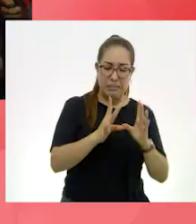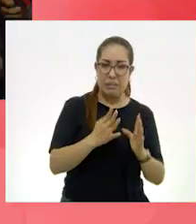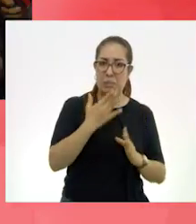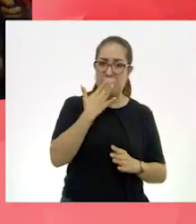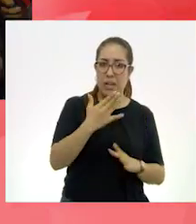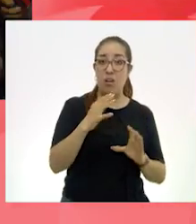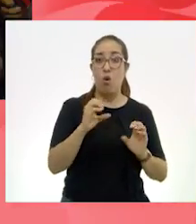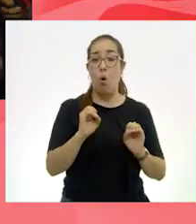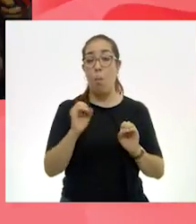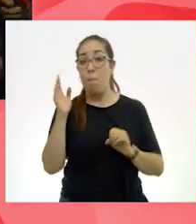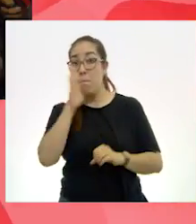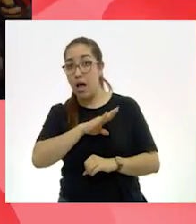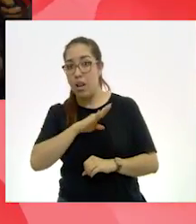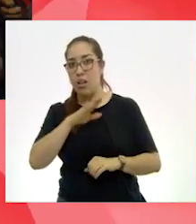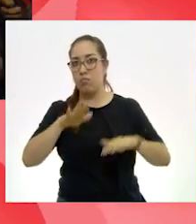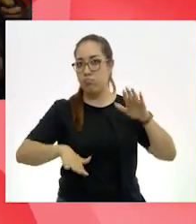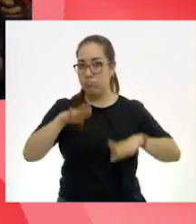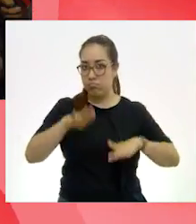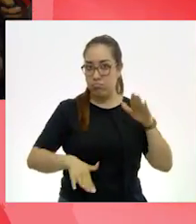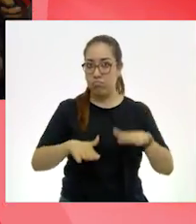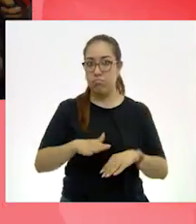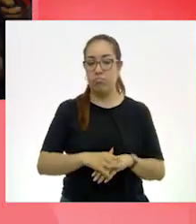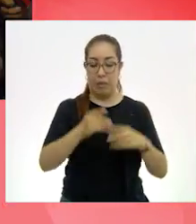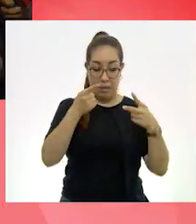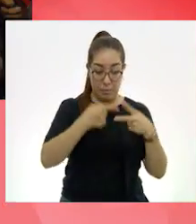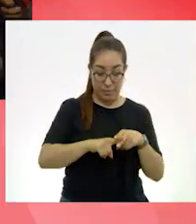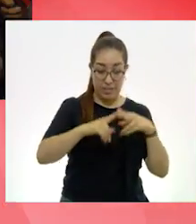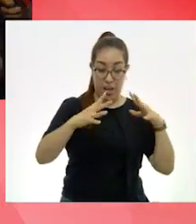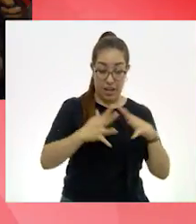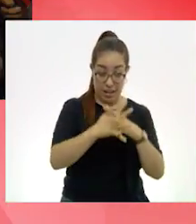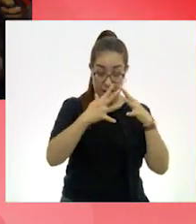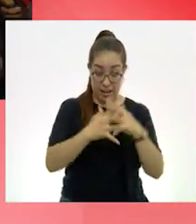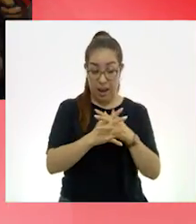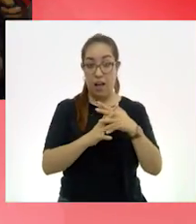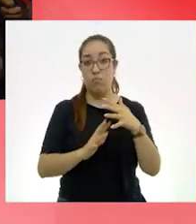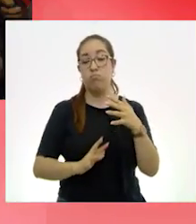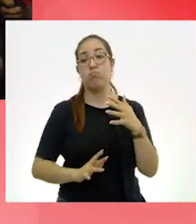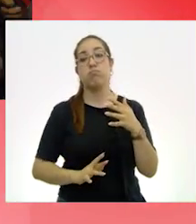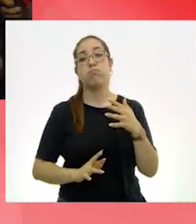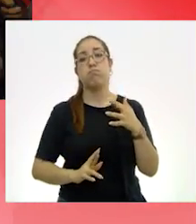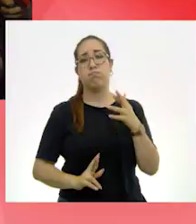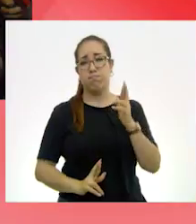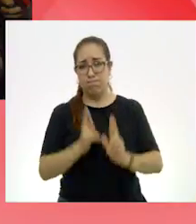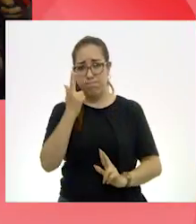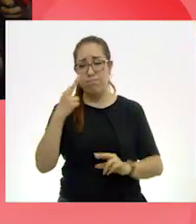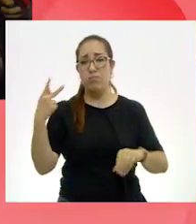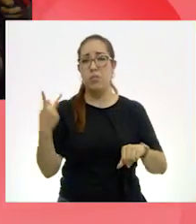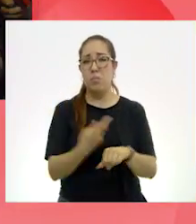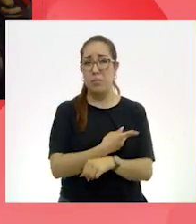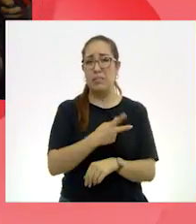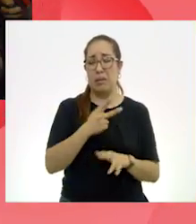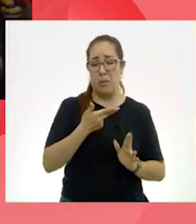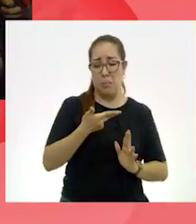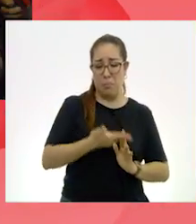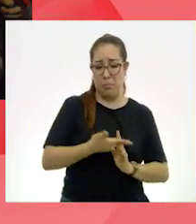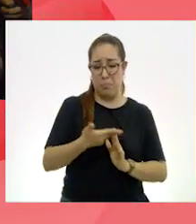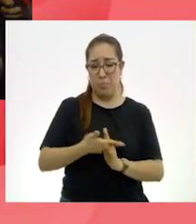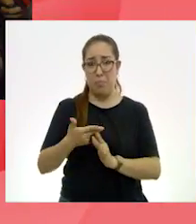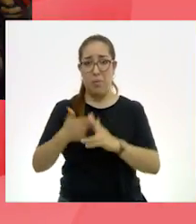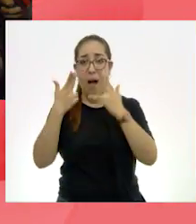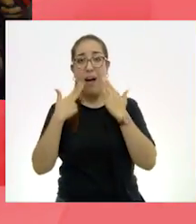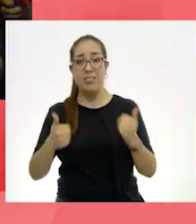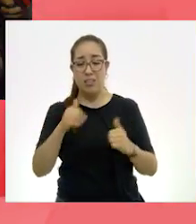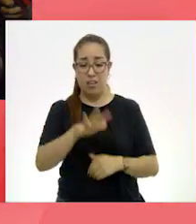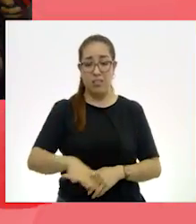decir, álgidos, por ejemplo, al inicio de la Guerra de Reforma, cuando hay unos asesinatos en las haciendas de